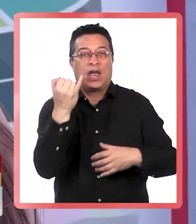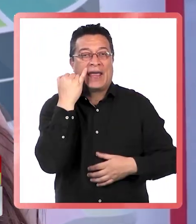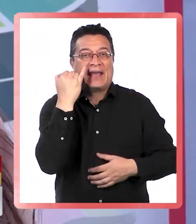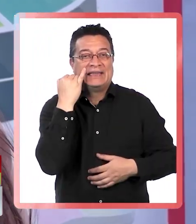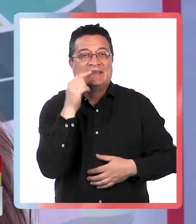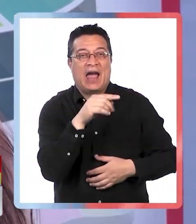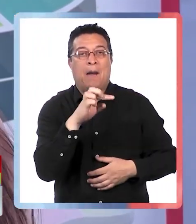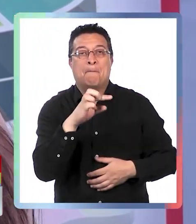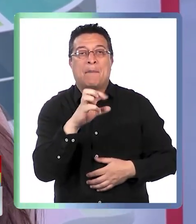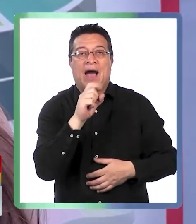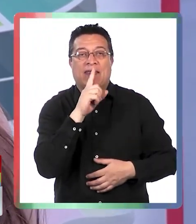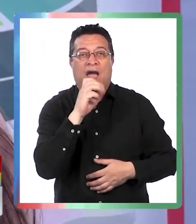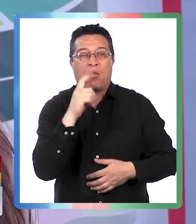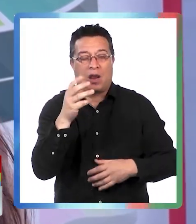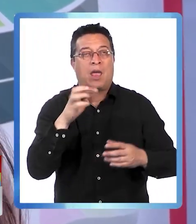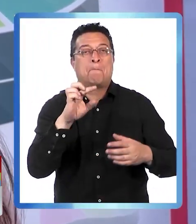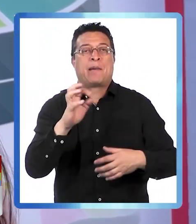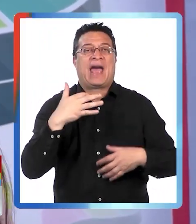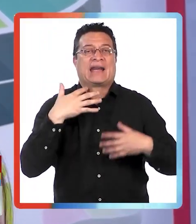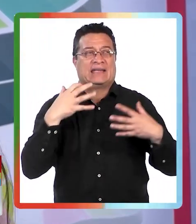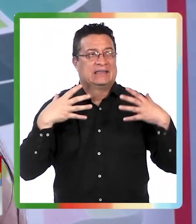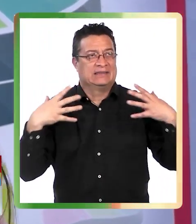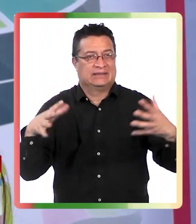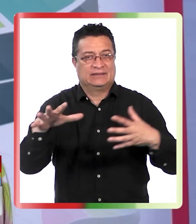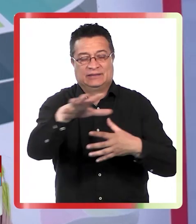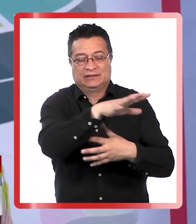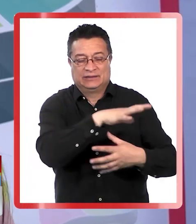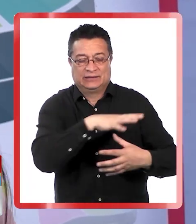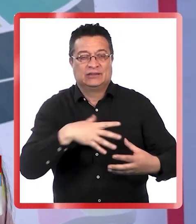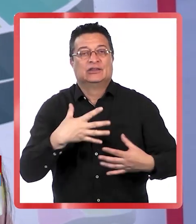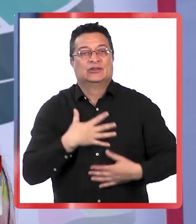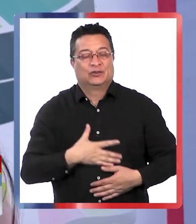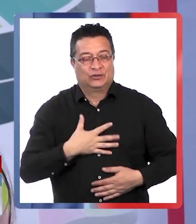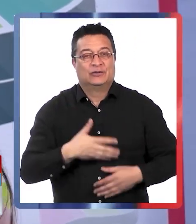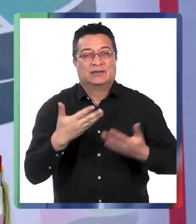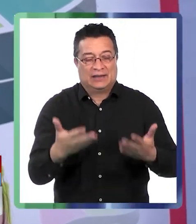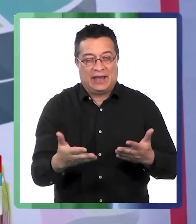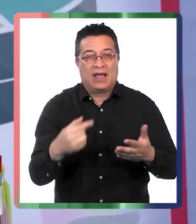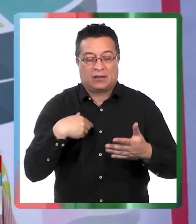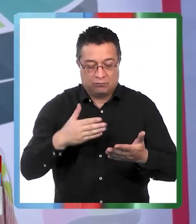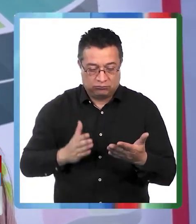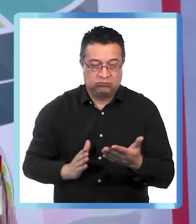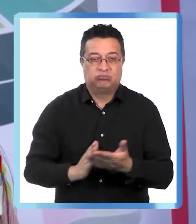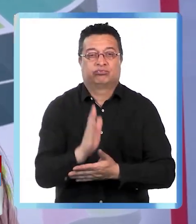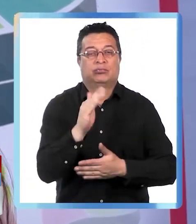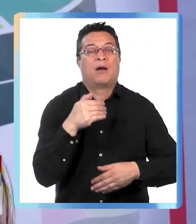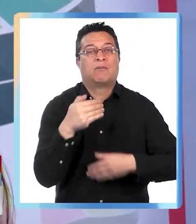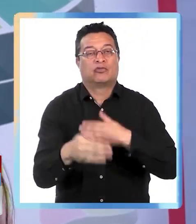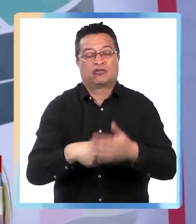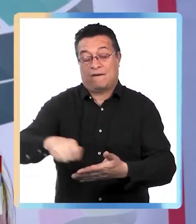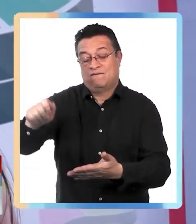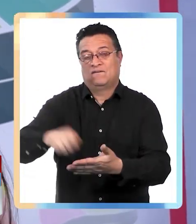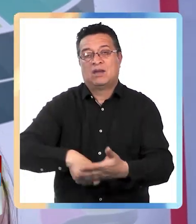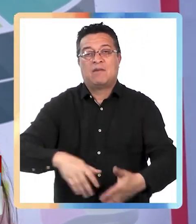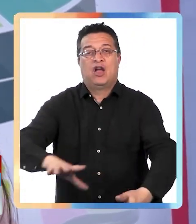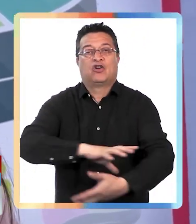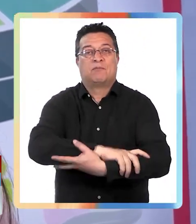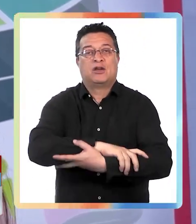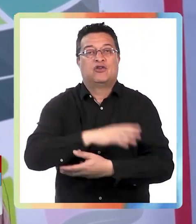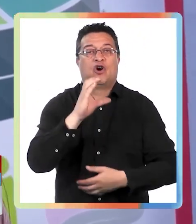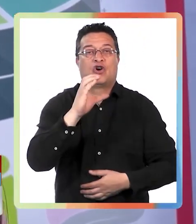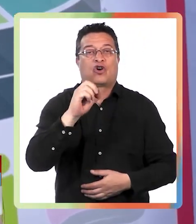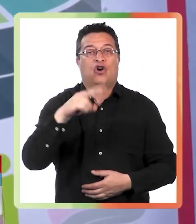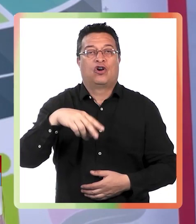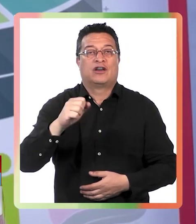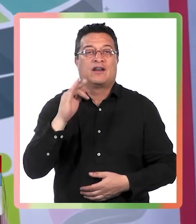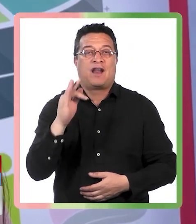del Patagual como un gran parque. Sin duda es un tremendo desafío y hoy día estamos iniciando precisamente con este proceso al firmar este convenio con